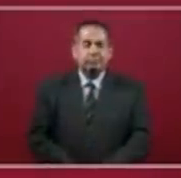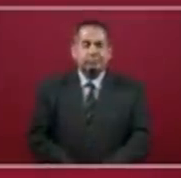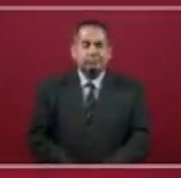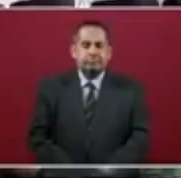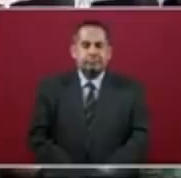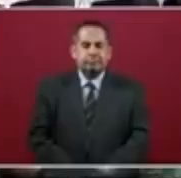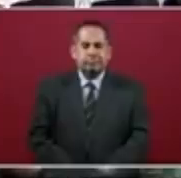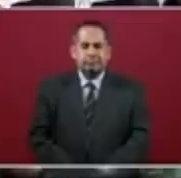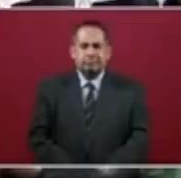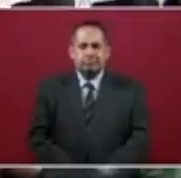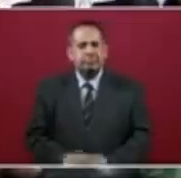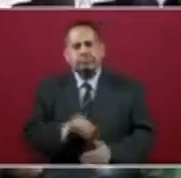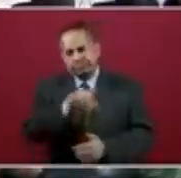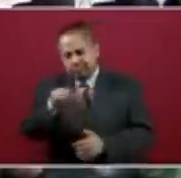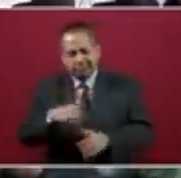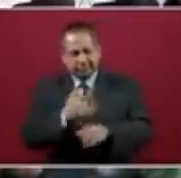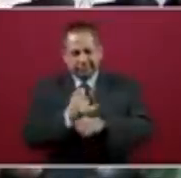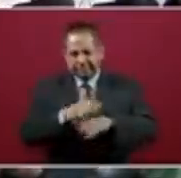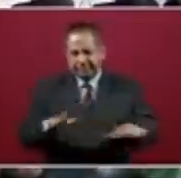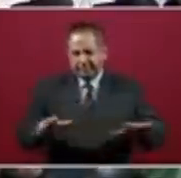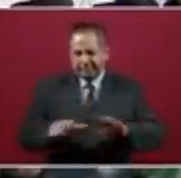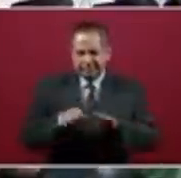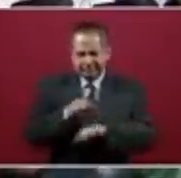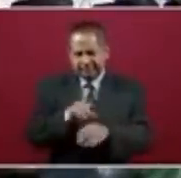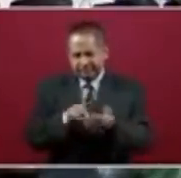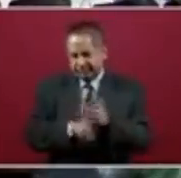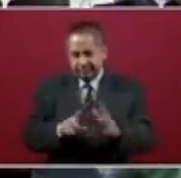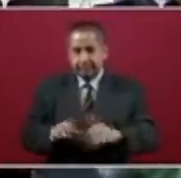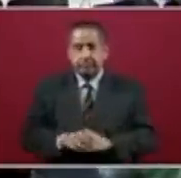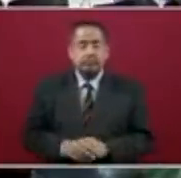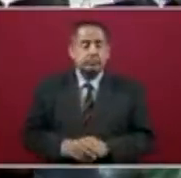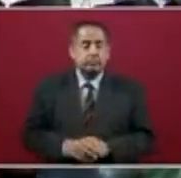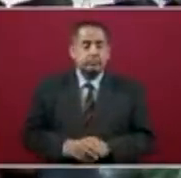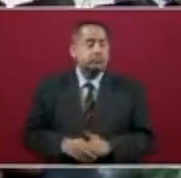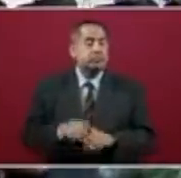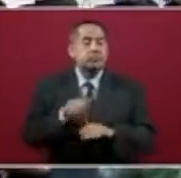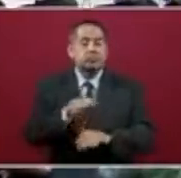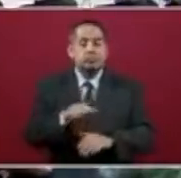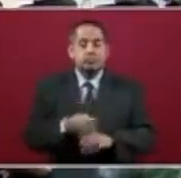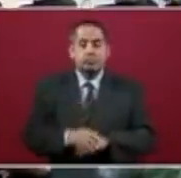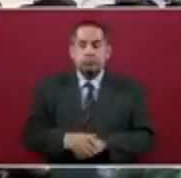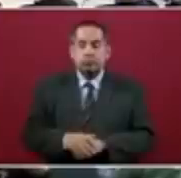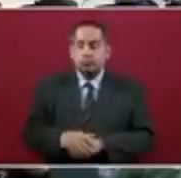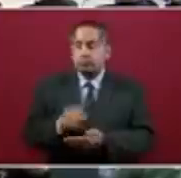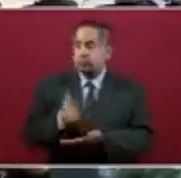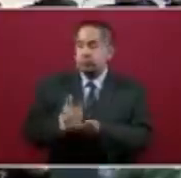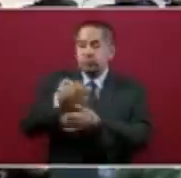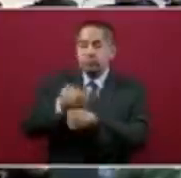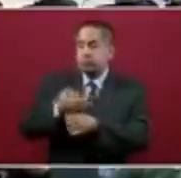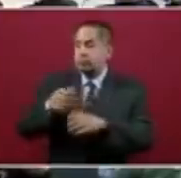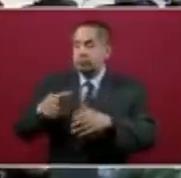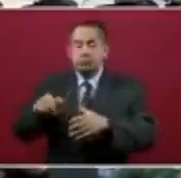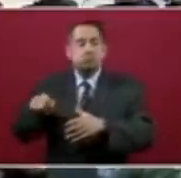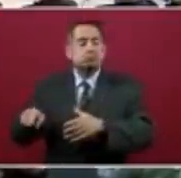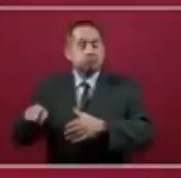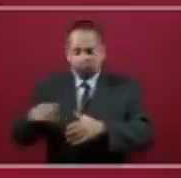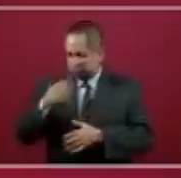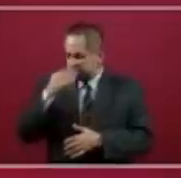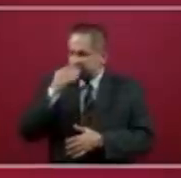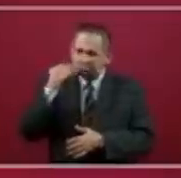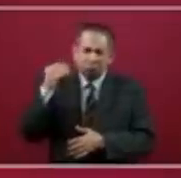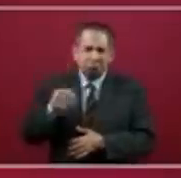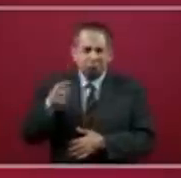Ya después se les da la información, ¿no?, sobre eso. En el caso de la ayudantía, muy bien,